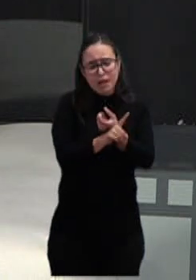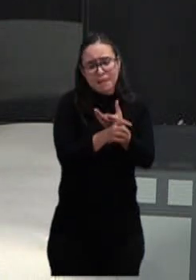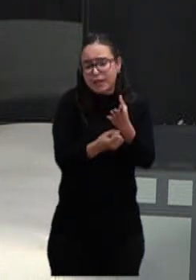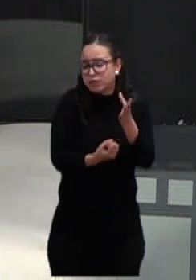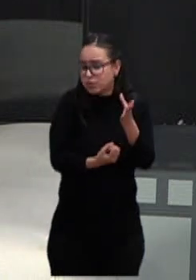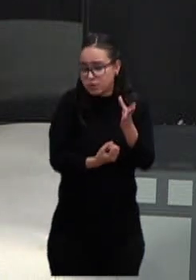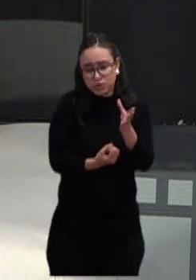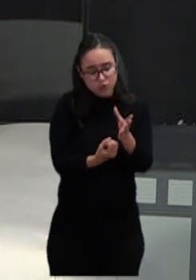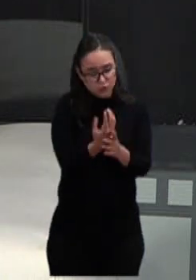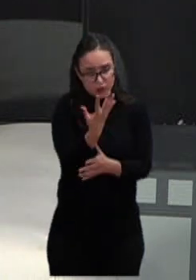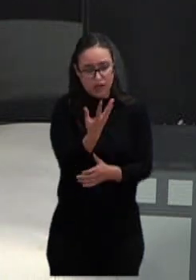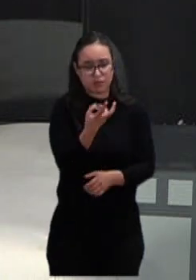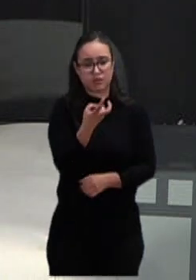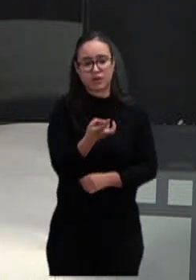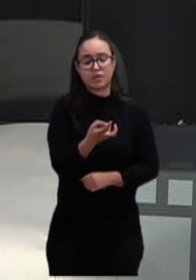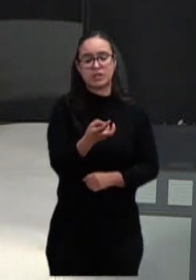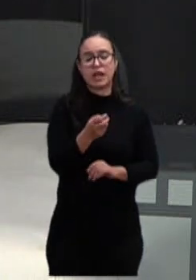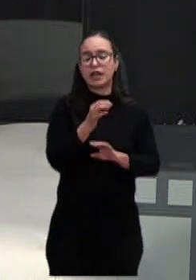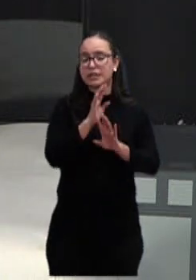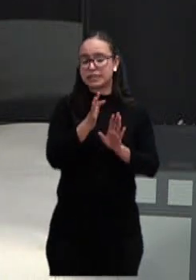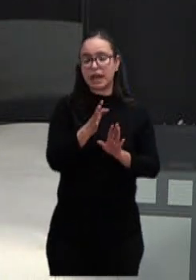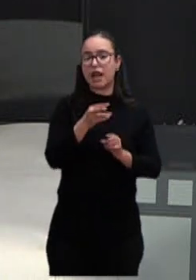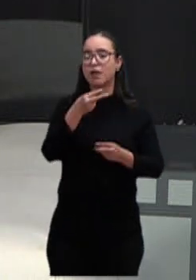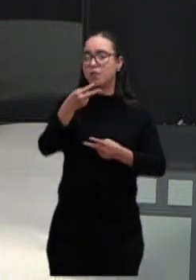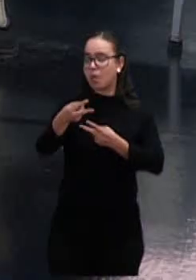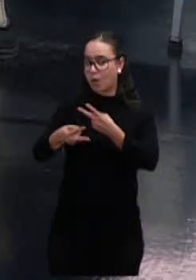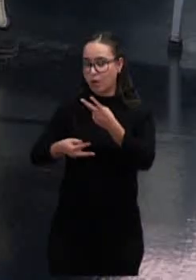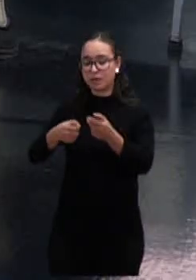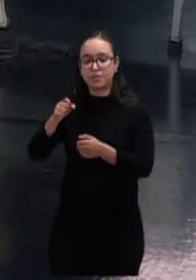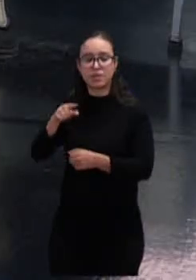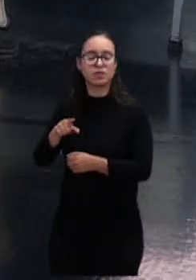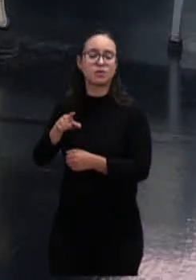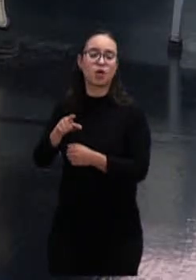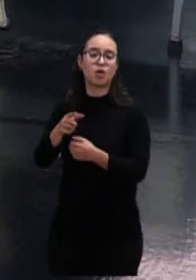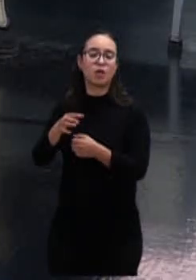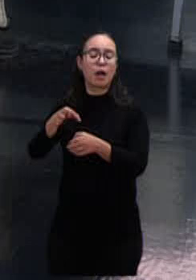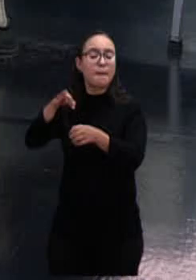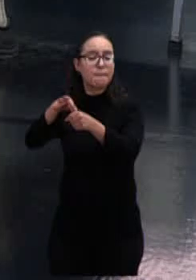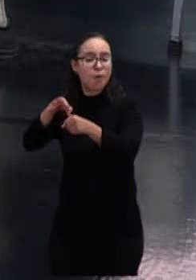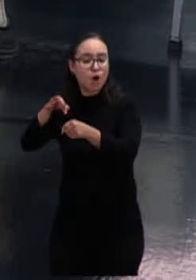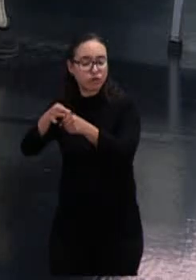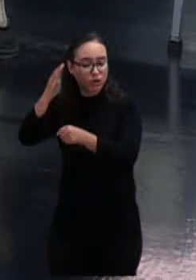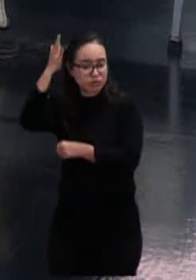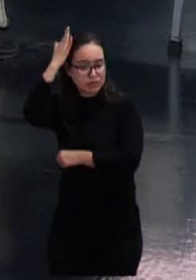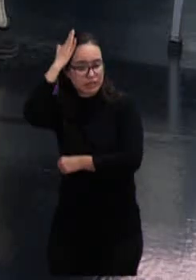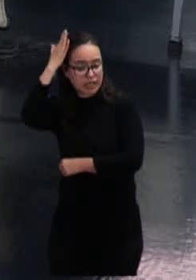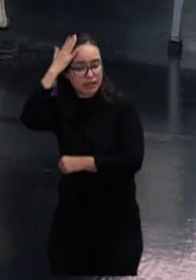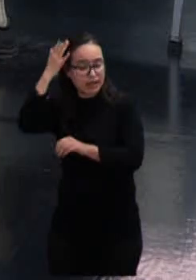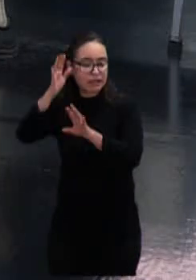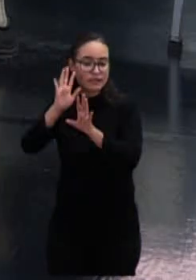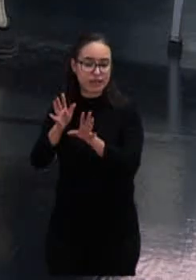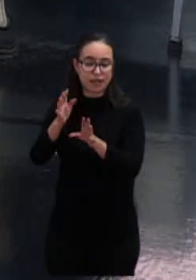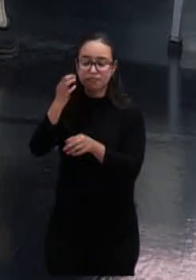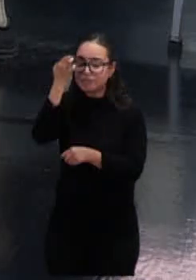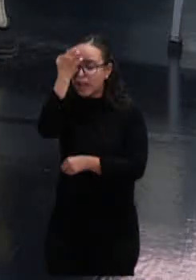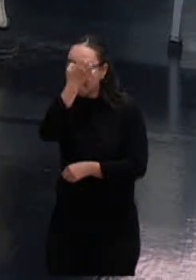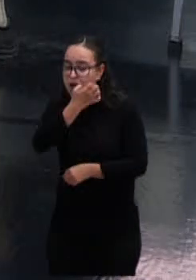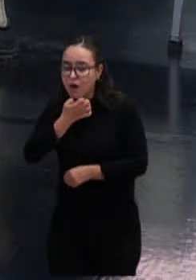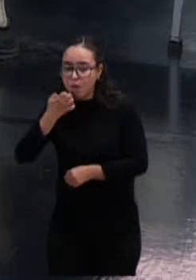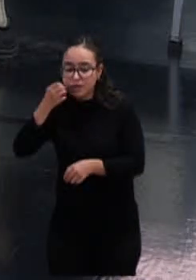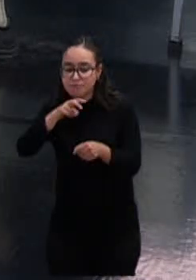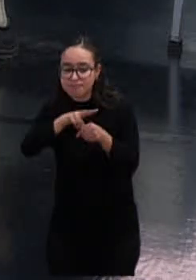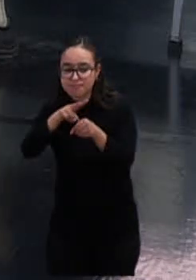sea han acudido ante el tribunal electoral se acercaron ante el observatorio y el observatorio